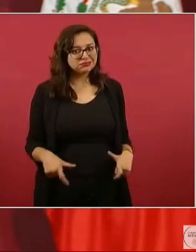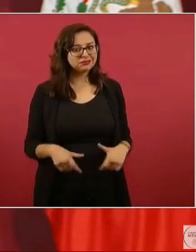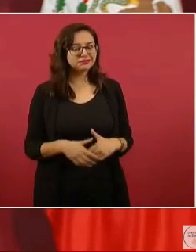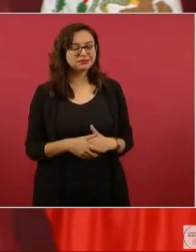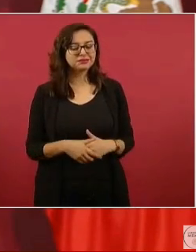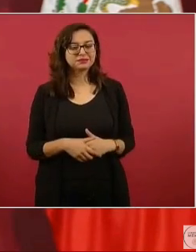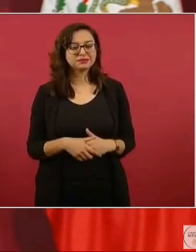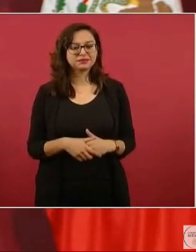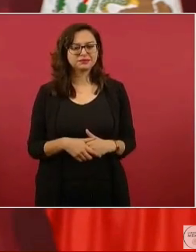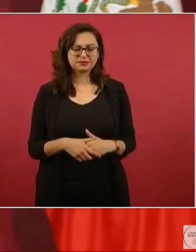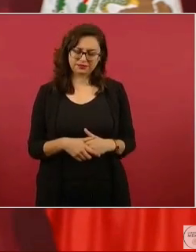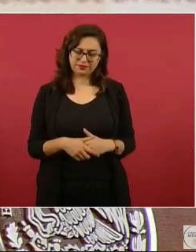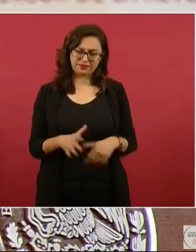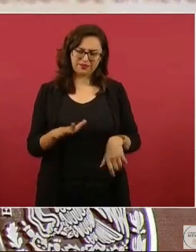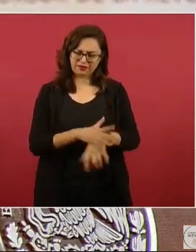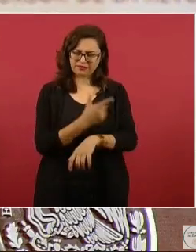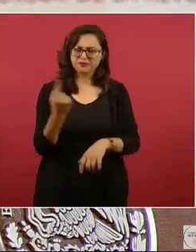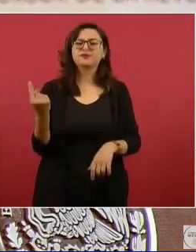porque